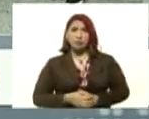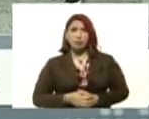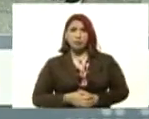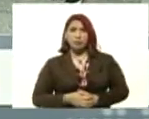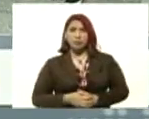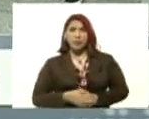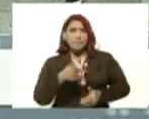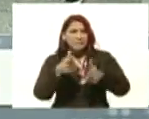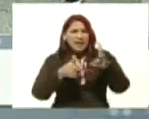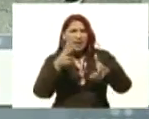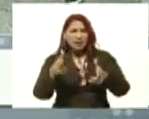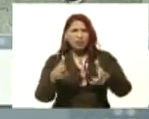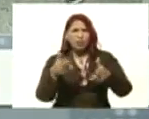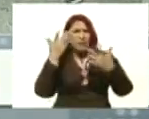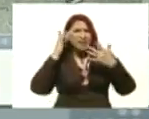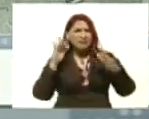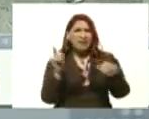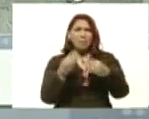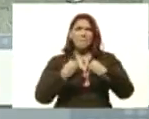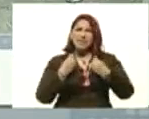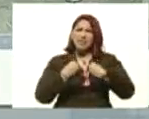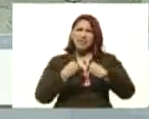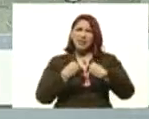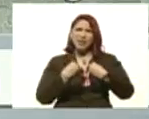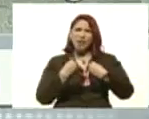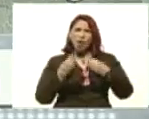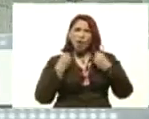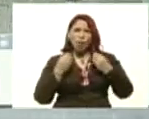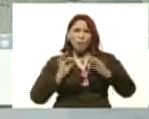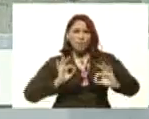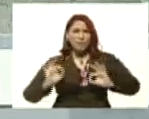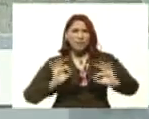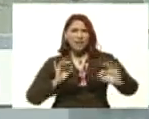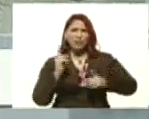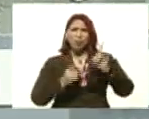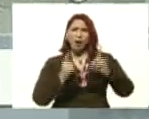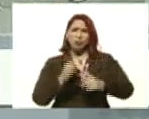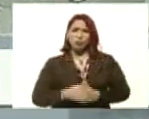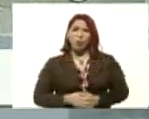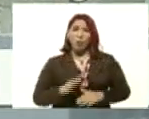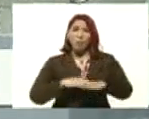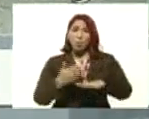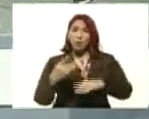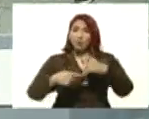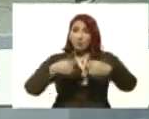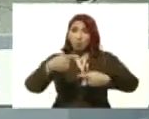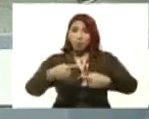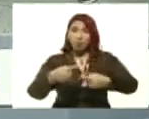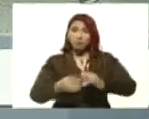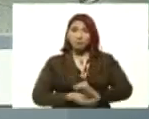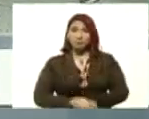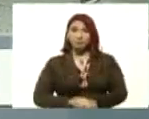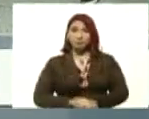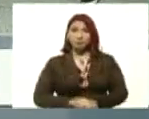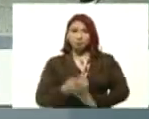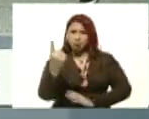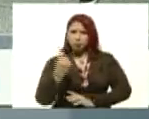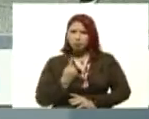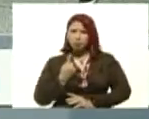Parecía como la vida nos estuviera preparando para algo, porque después llegó lo que tenía que